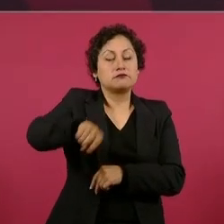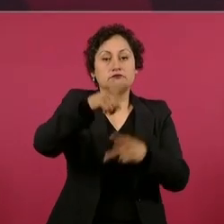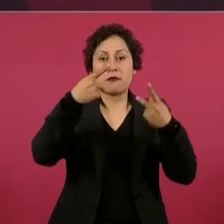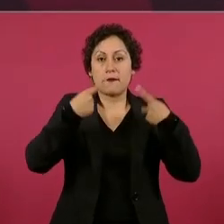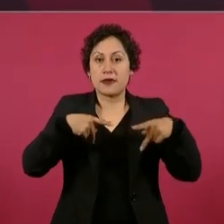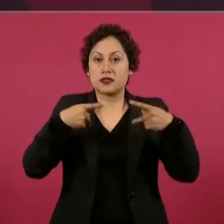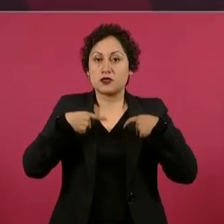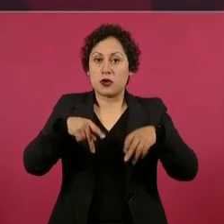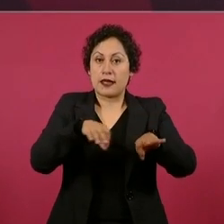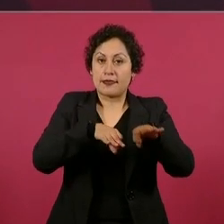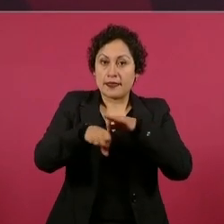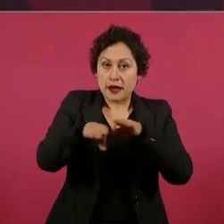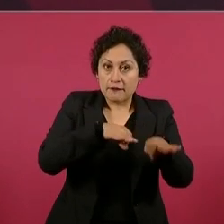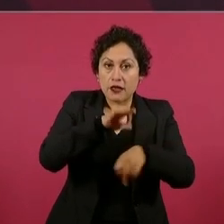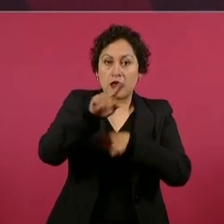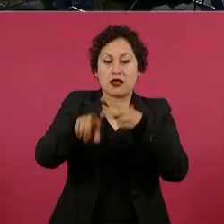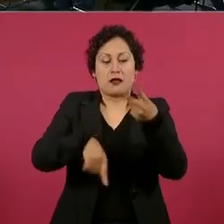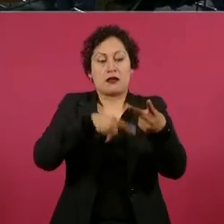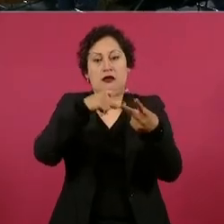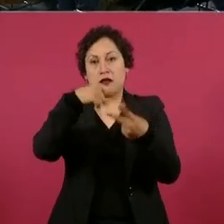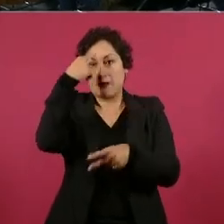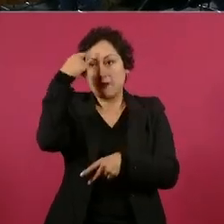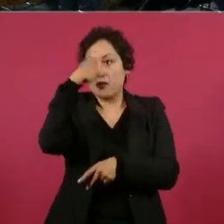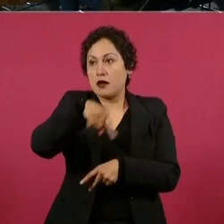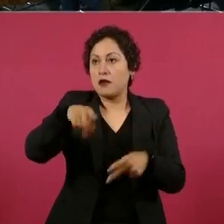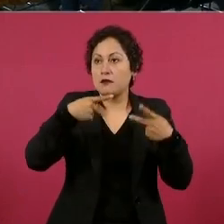trabajadores, para la gente humilde.